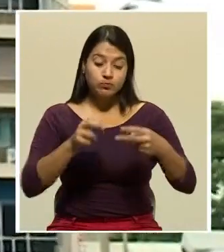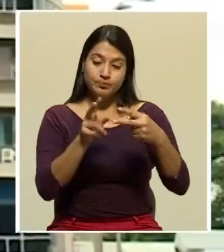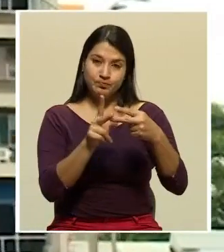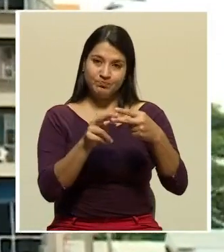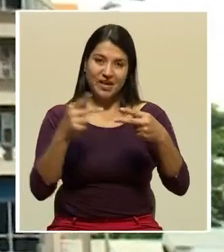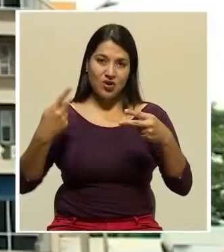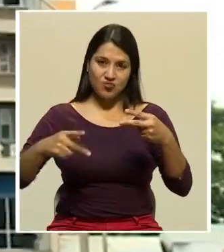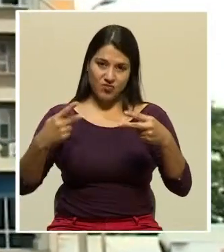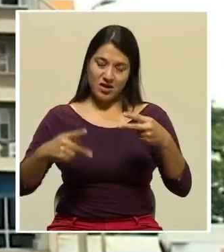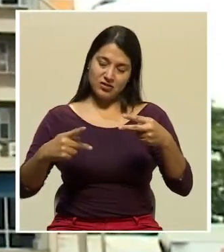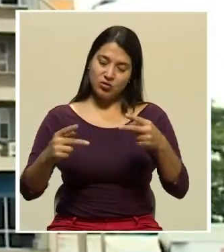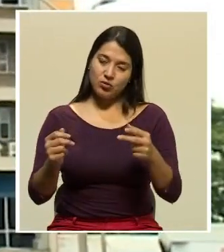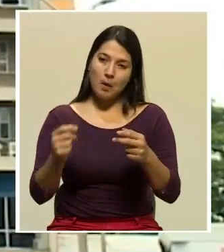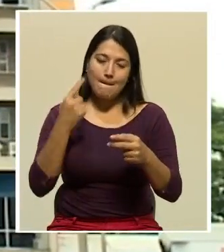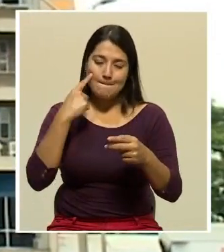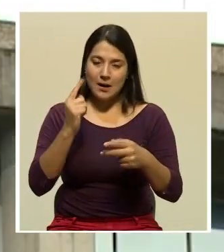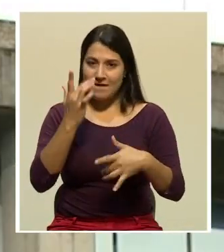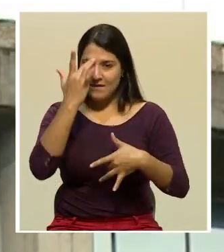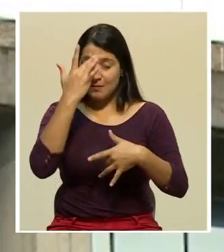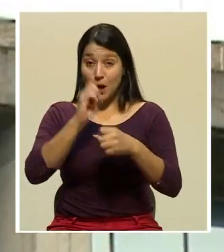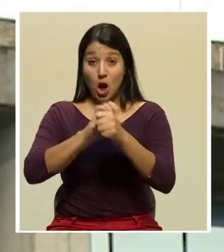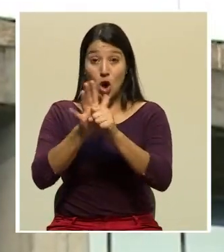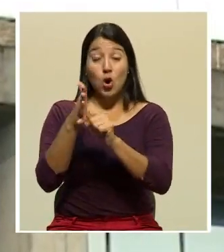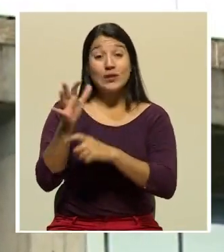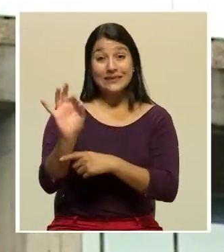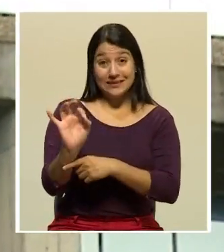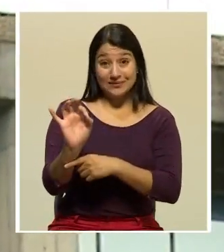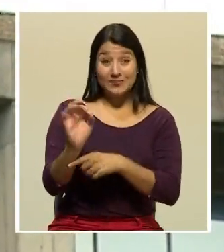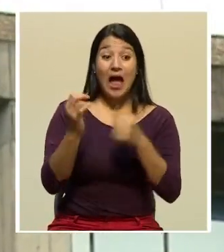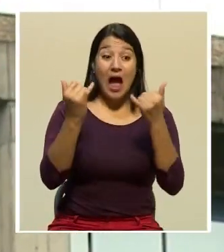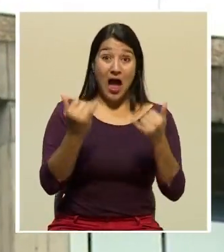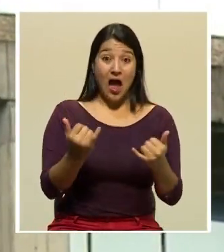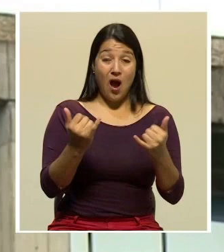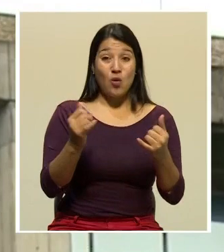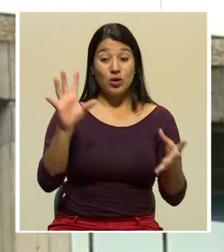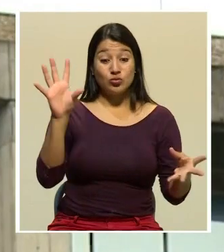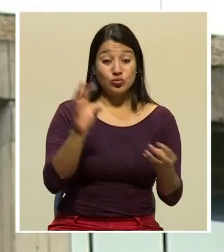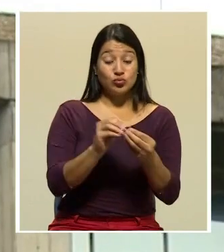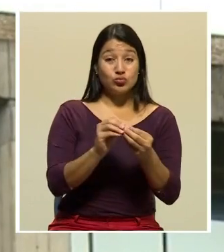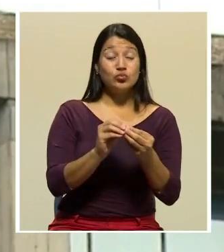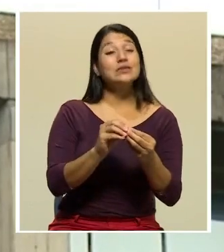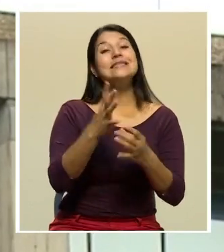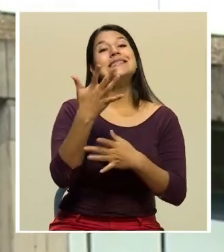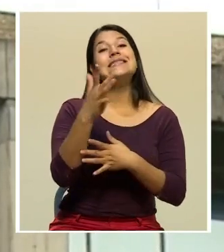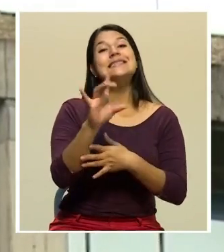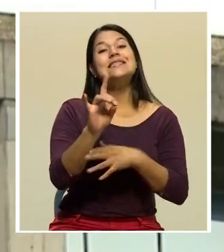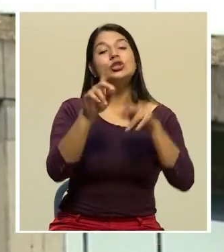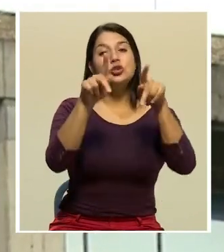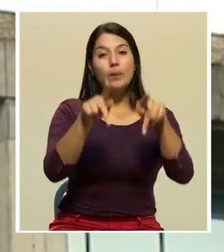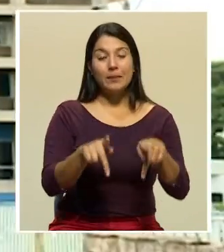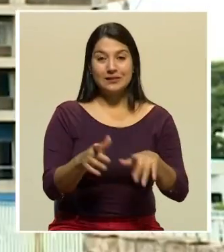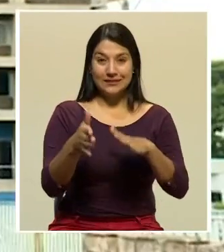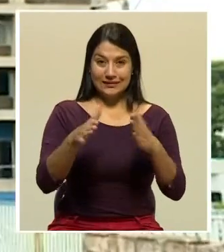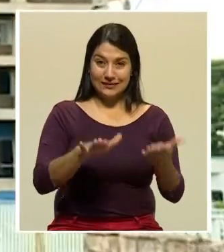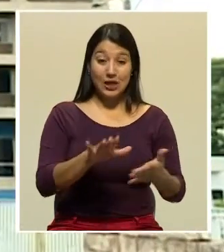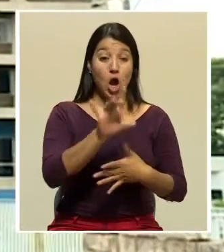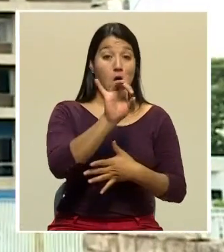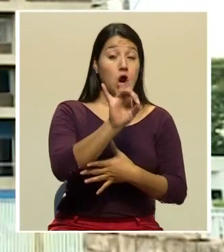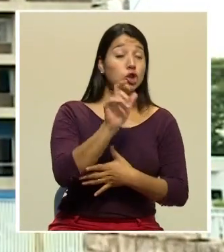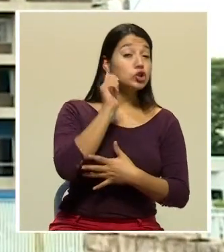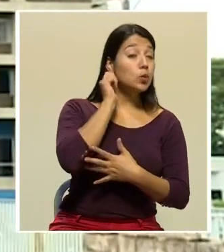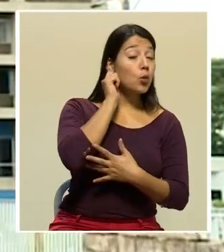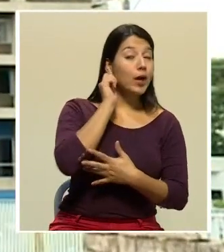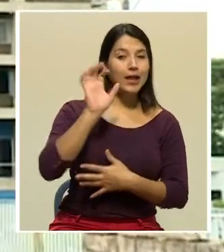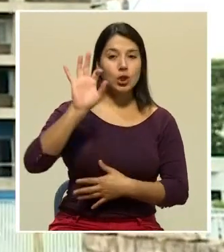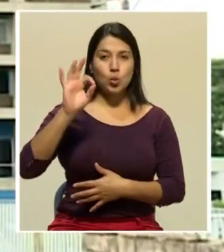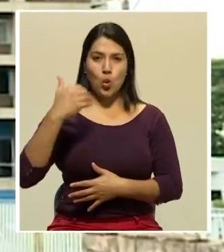el COVID-19. Este deceso se suma a los 17 lamentables fallecimientos ya registrados, 8 mujeres y 9 hombres con